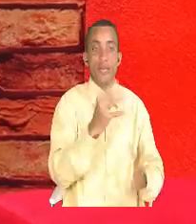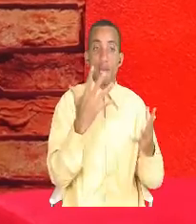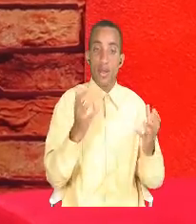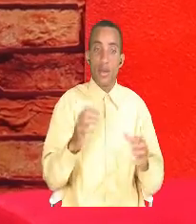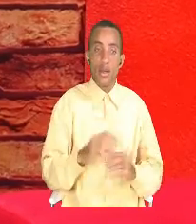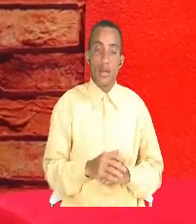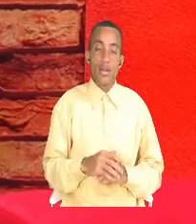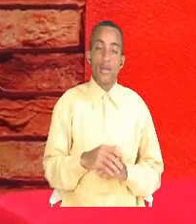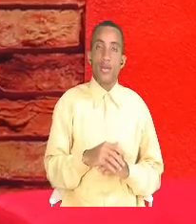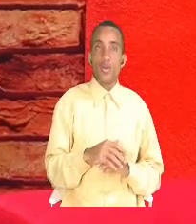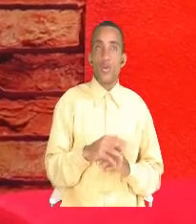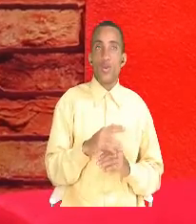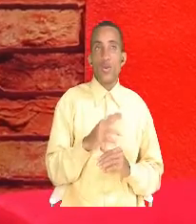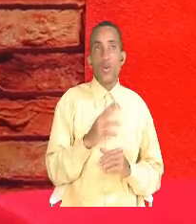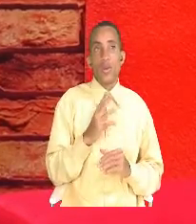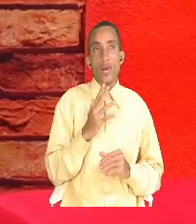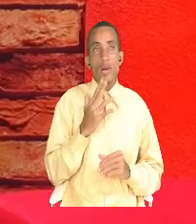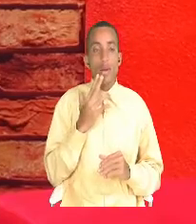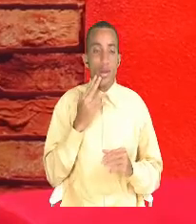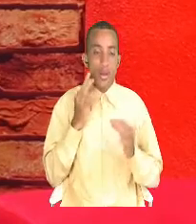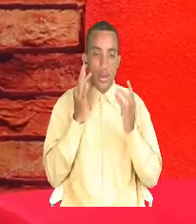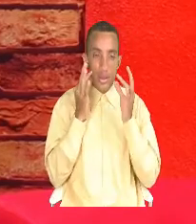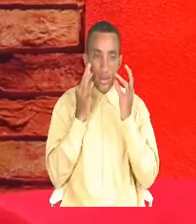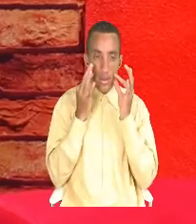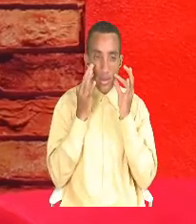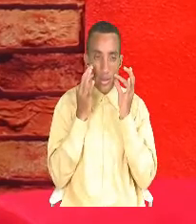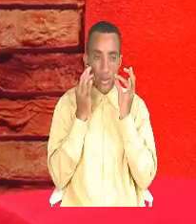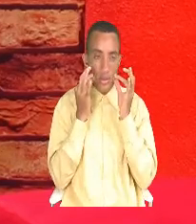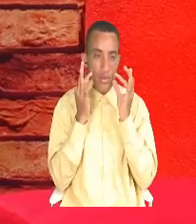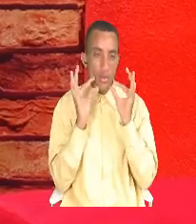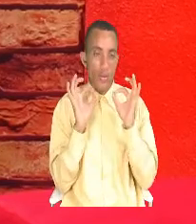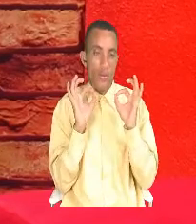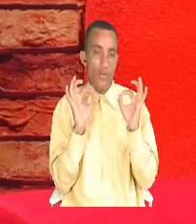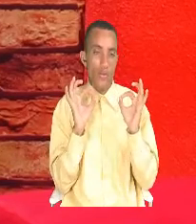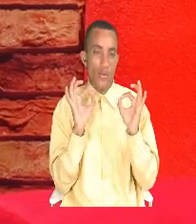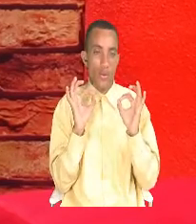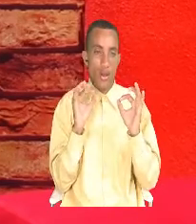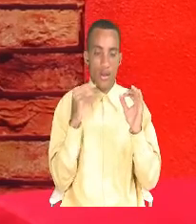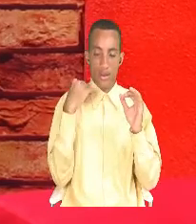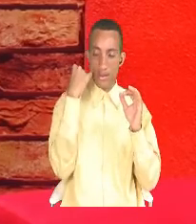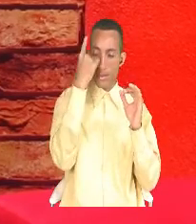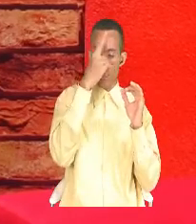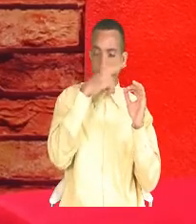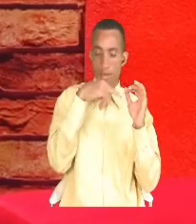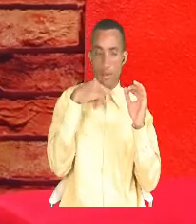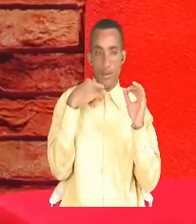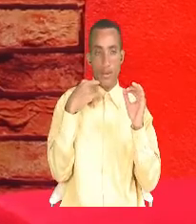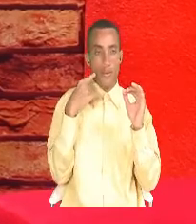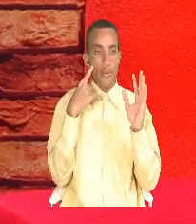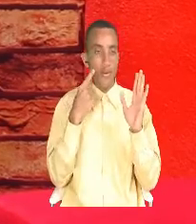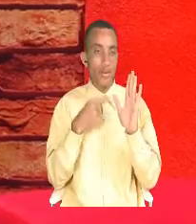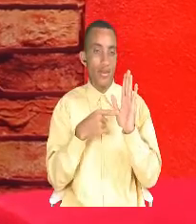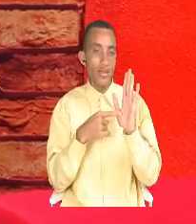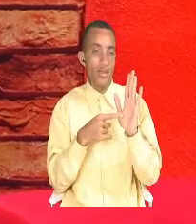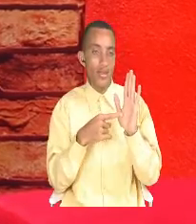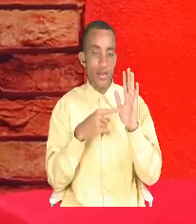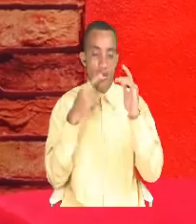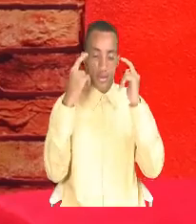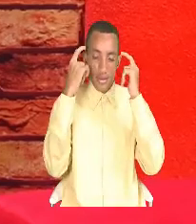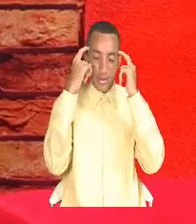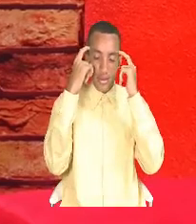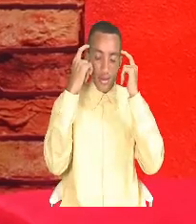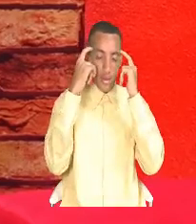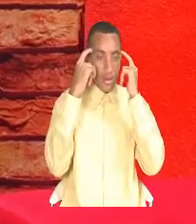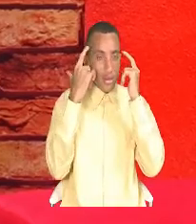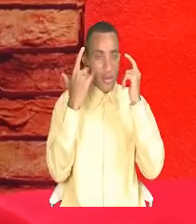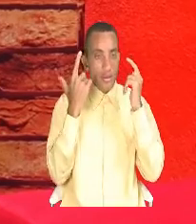esa ternura en la piel, en el rostro, en la imagen, en la parte emocional de nosotros, ¿cierto? Porque a